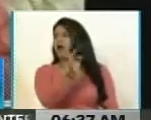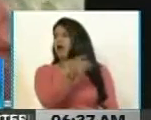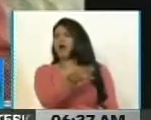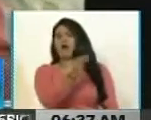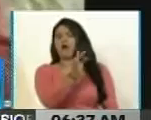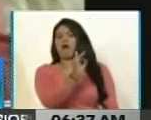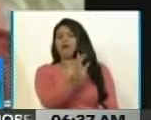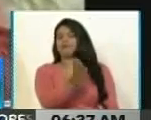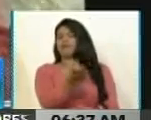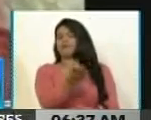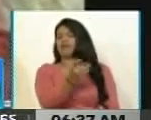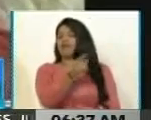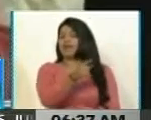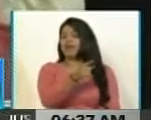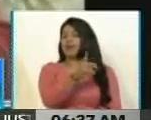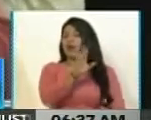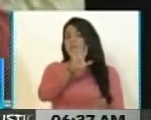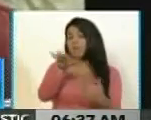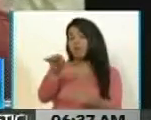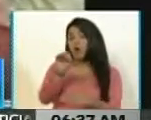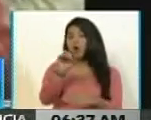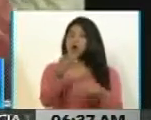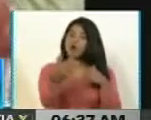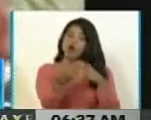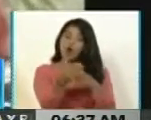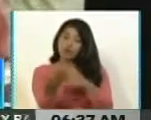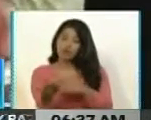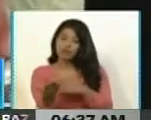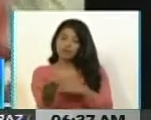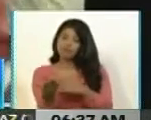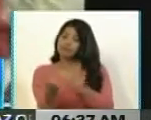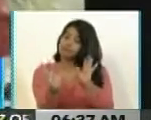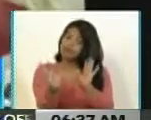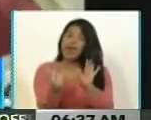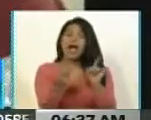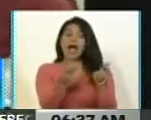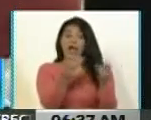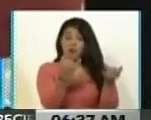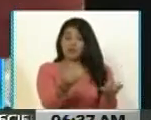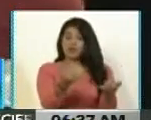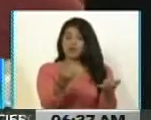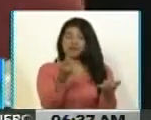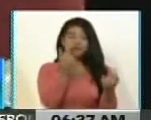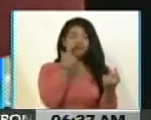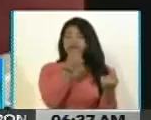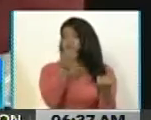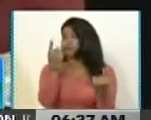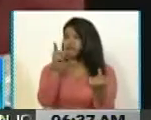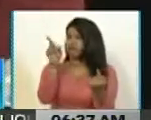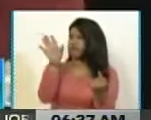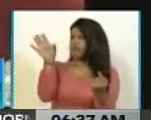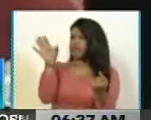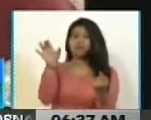alguien, incluso ahora a favor o en contra de países. Ahora se dirigen a un país, lo apuntan como si